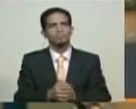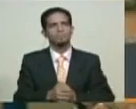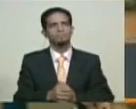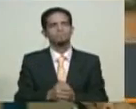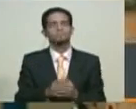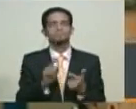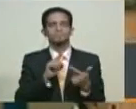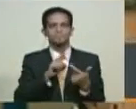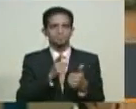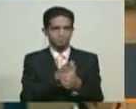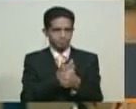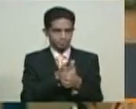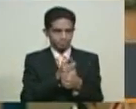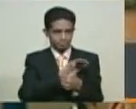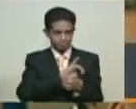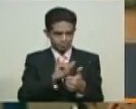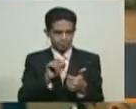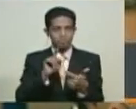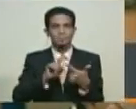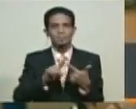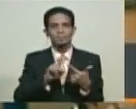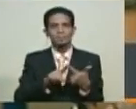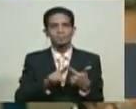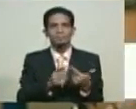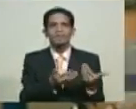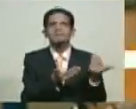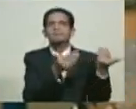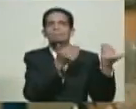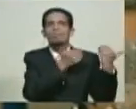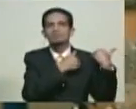lugar, el tema de las corresponsabilidades bancarias.